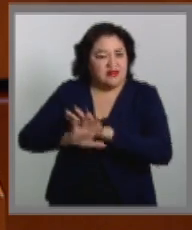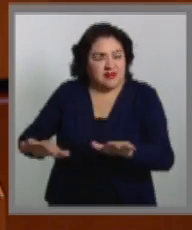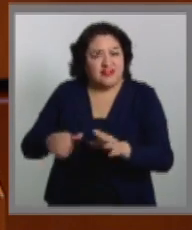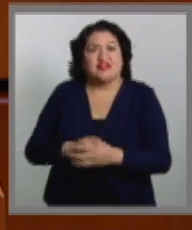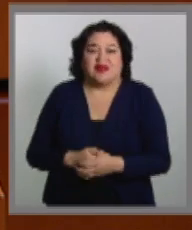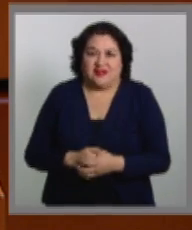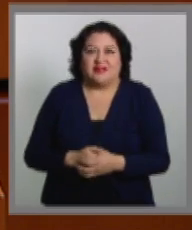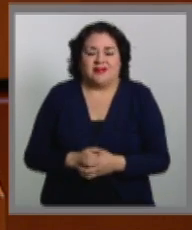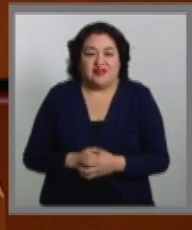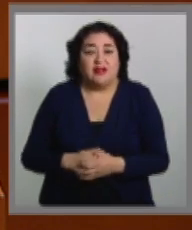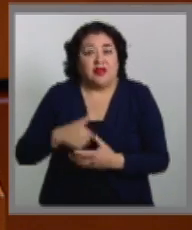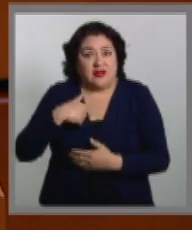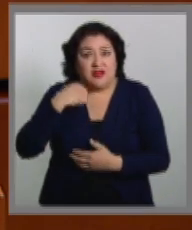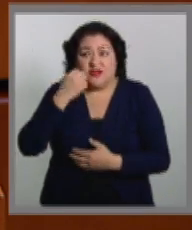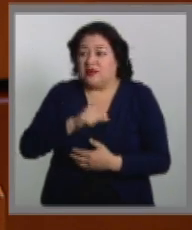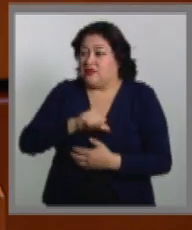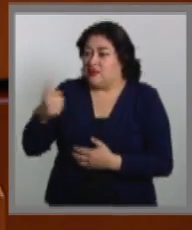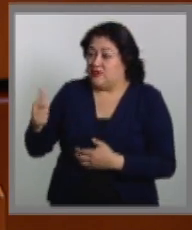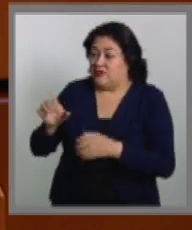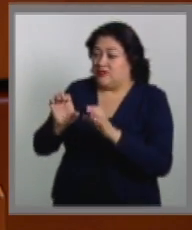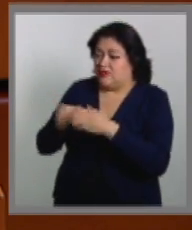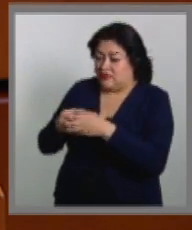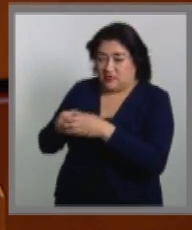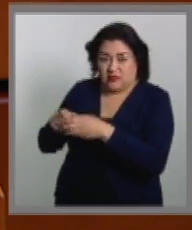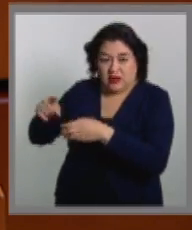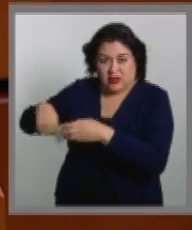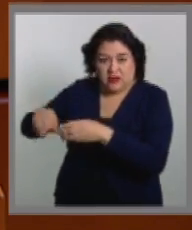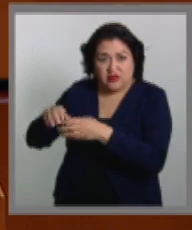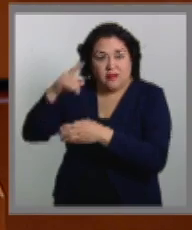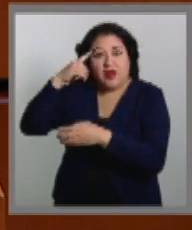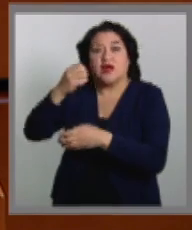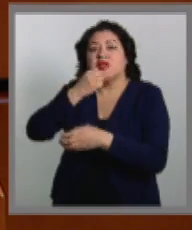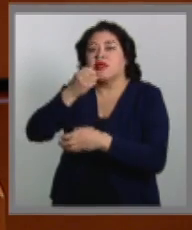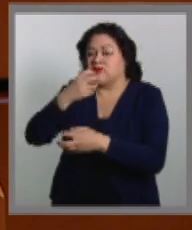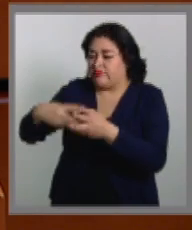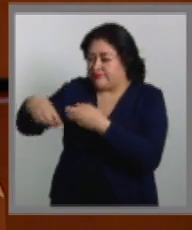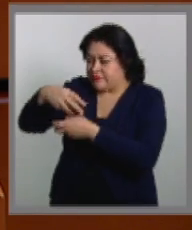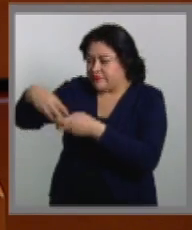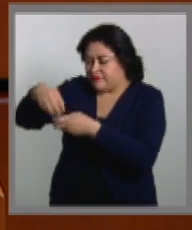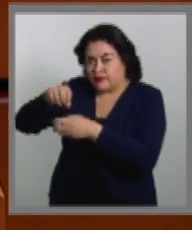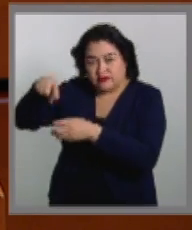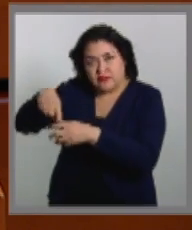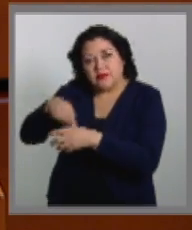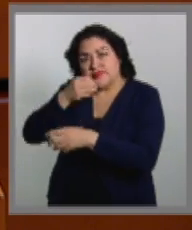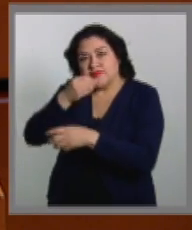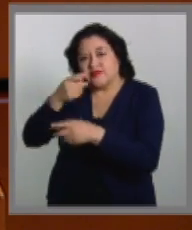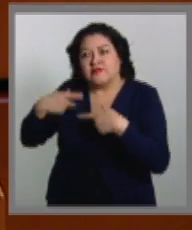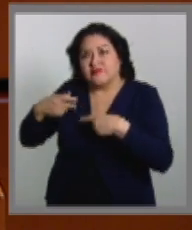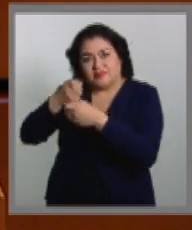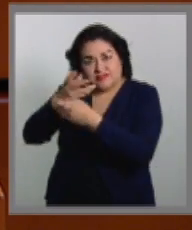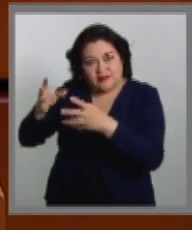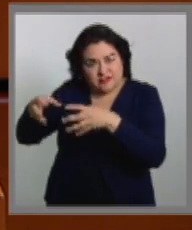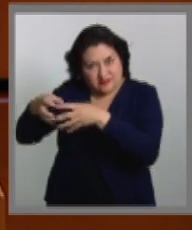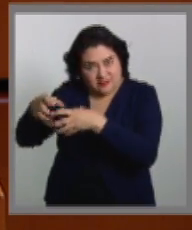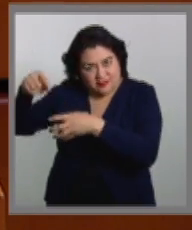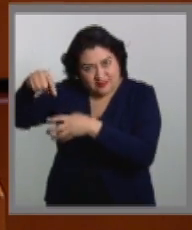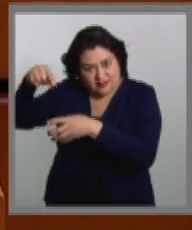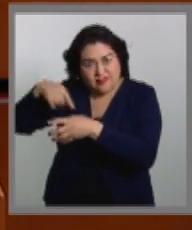lo mismo de la Comisión de Autosuficiencia Alimentaria, en donde una de las principales